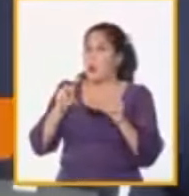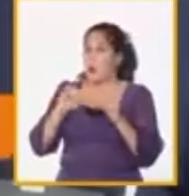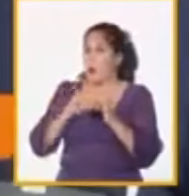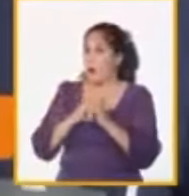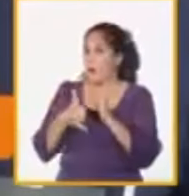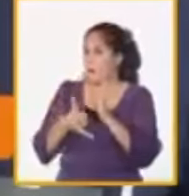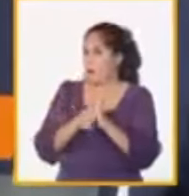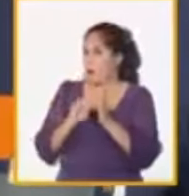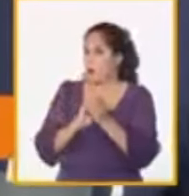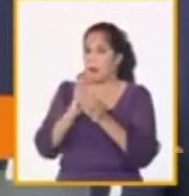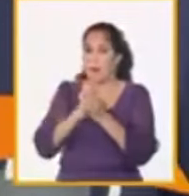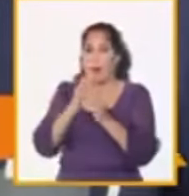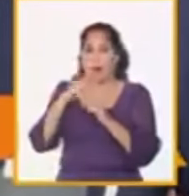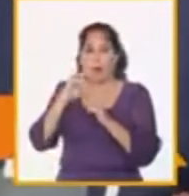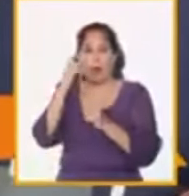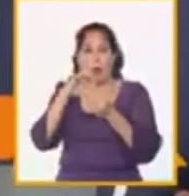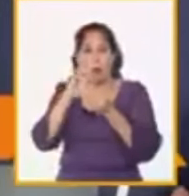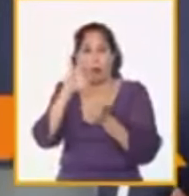para Matagua